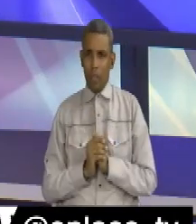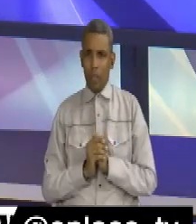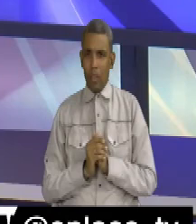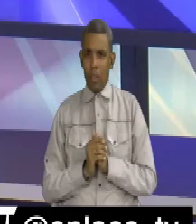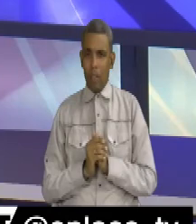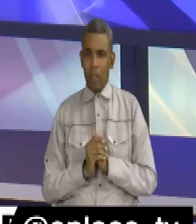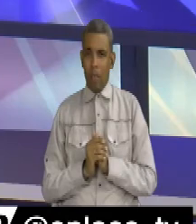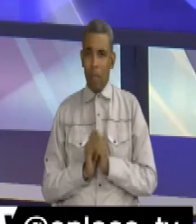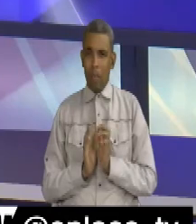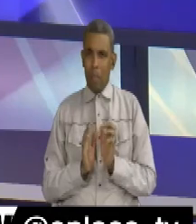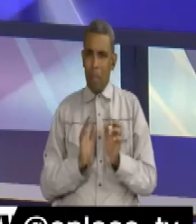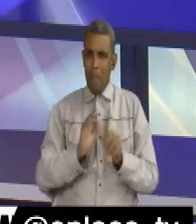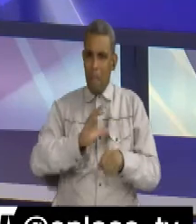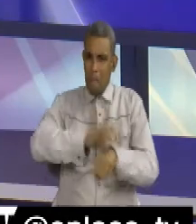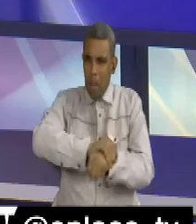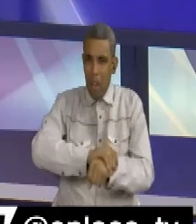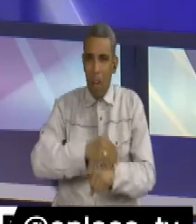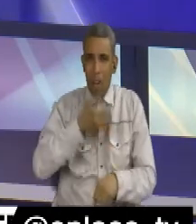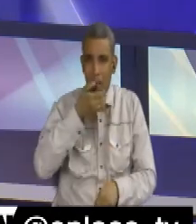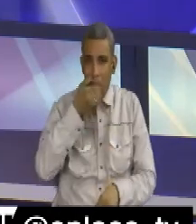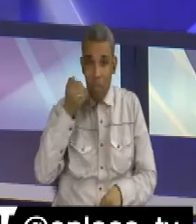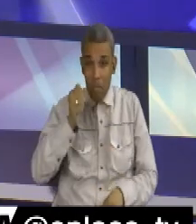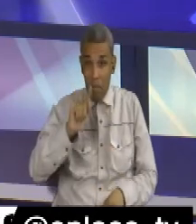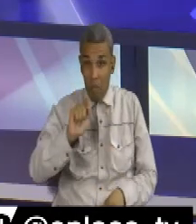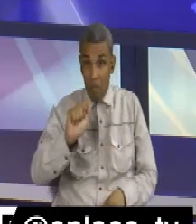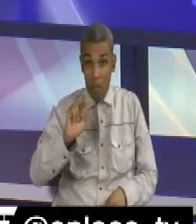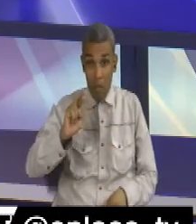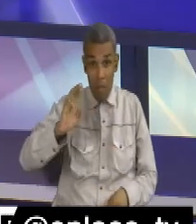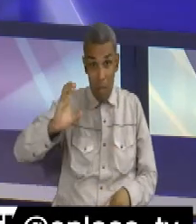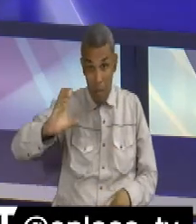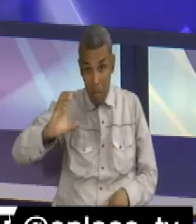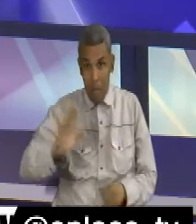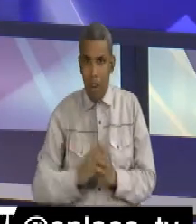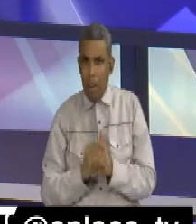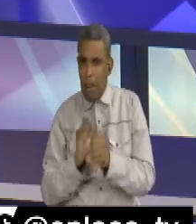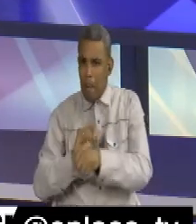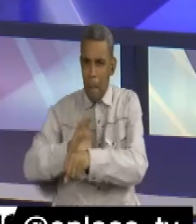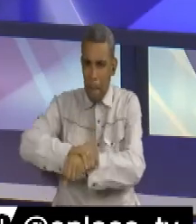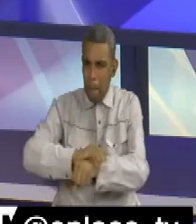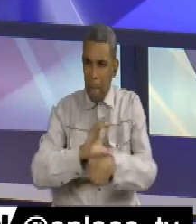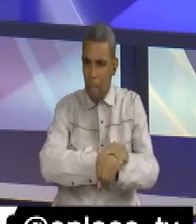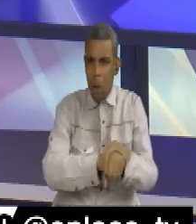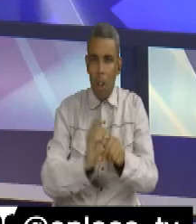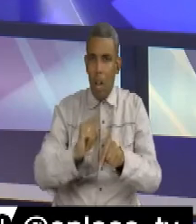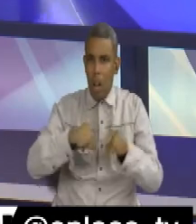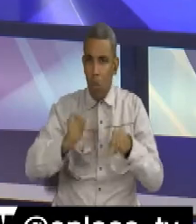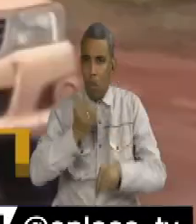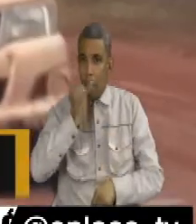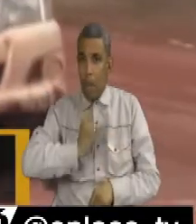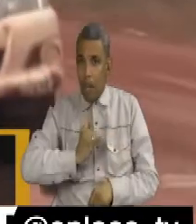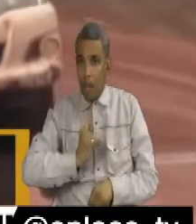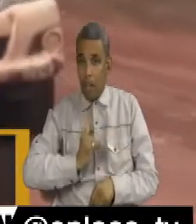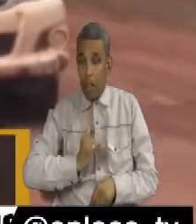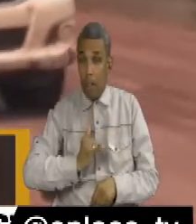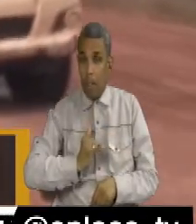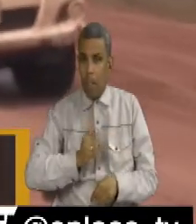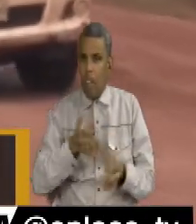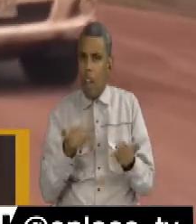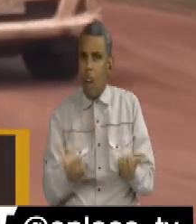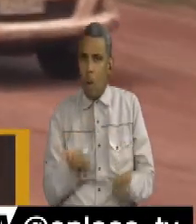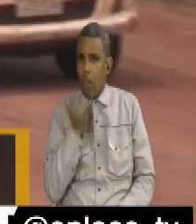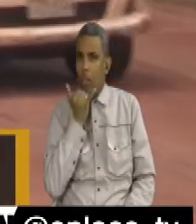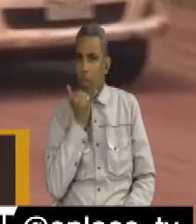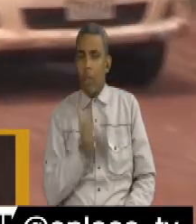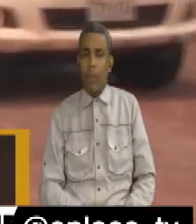las FARC, todo parece estar superado. Así lo aseguran miembros de organizaciones sociales. A raíz de las diferencias surgidas